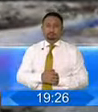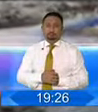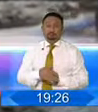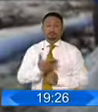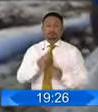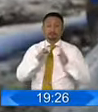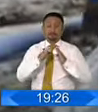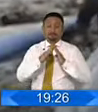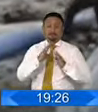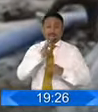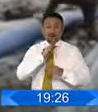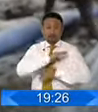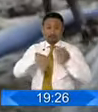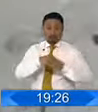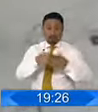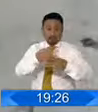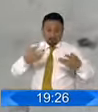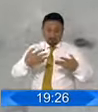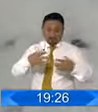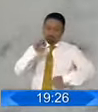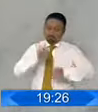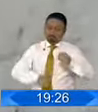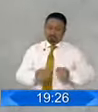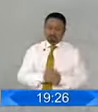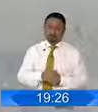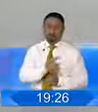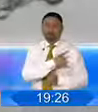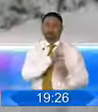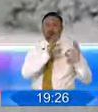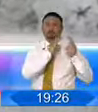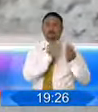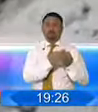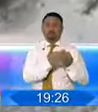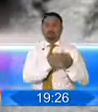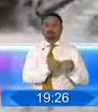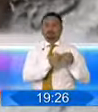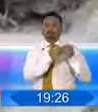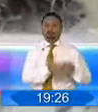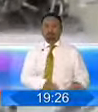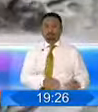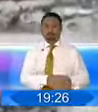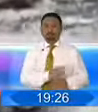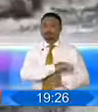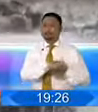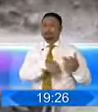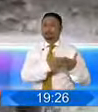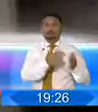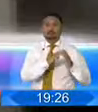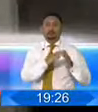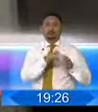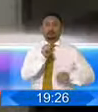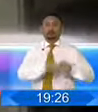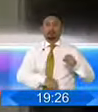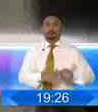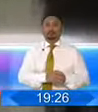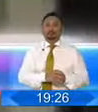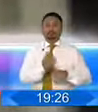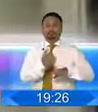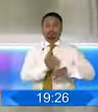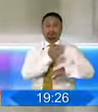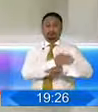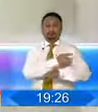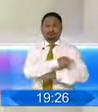agua y de los materiales que se acumularon. Esta familia se quedó totalmente en la calle, todos los enseres destruidos. Comentan que minutos